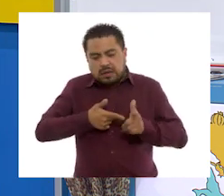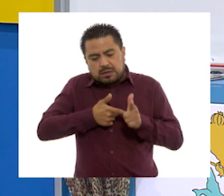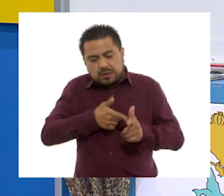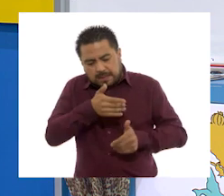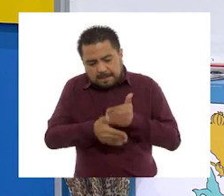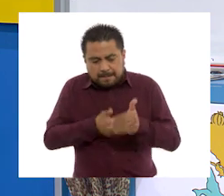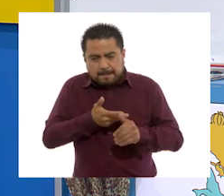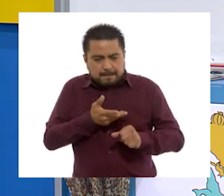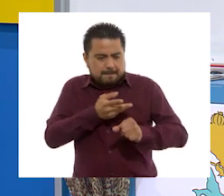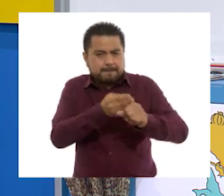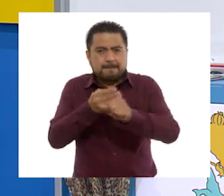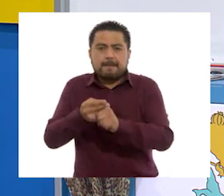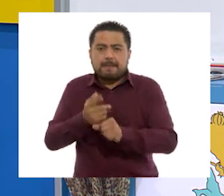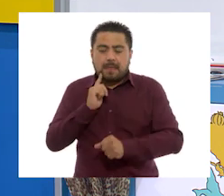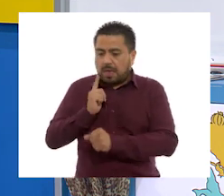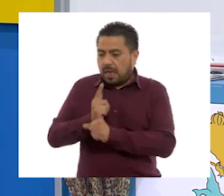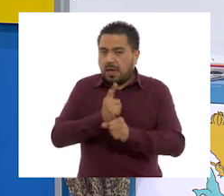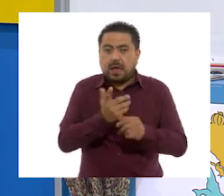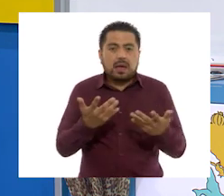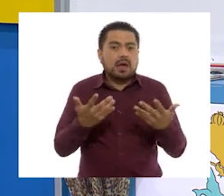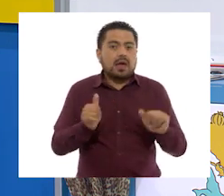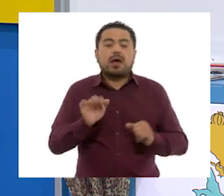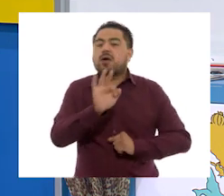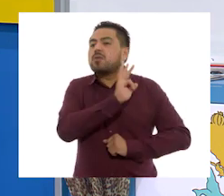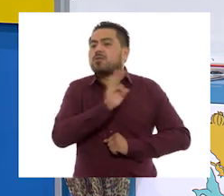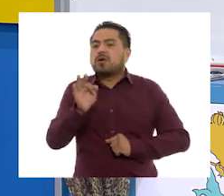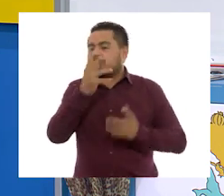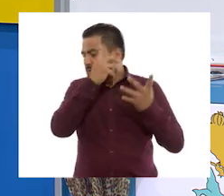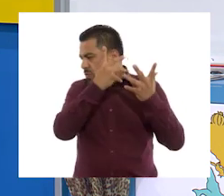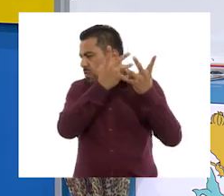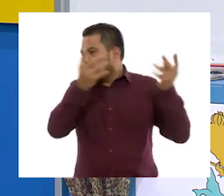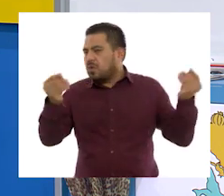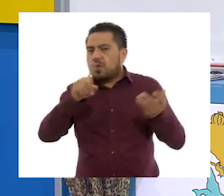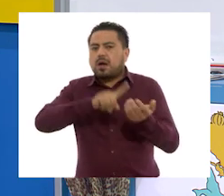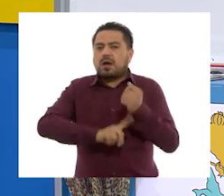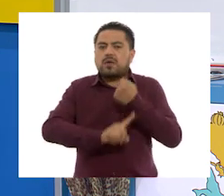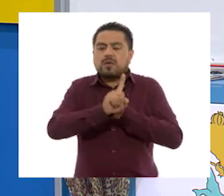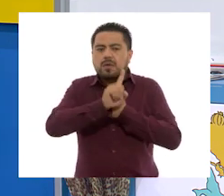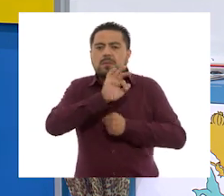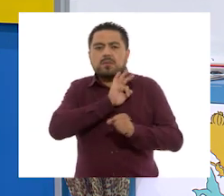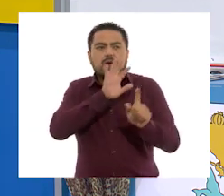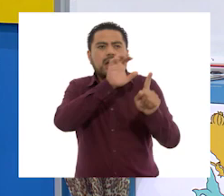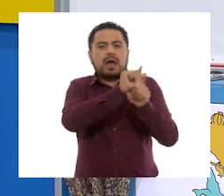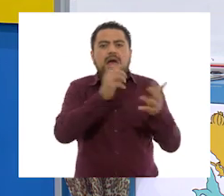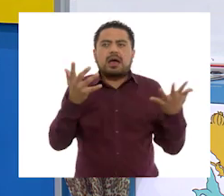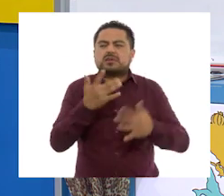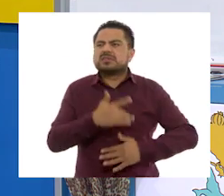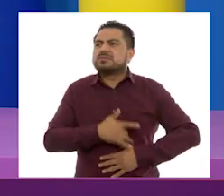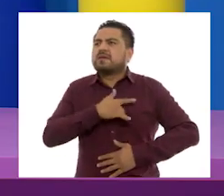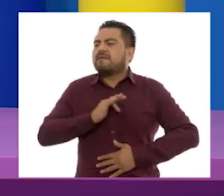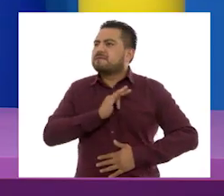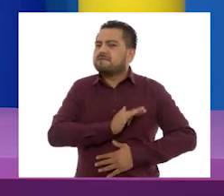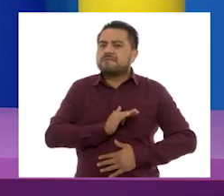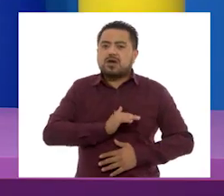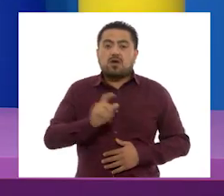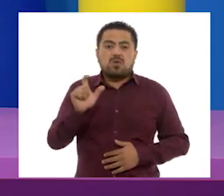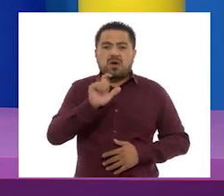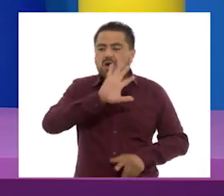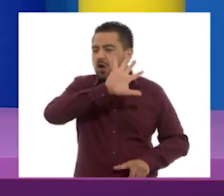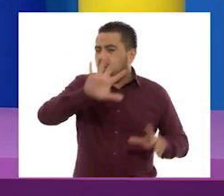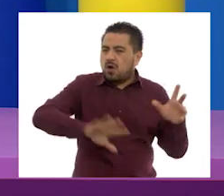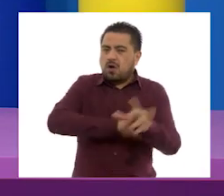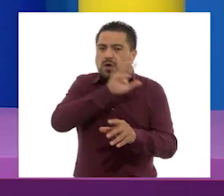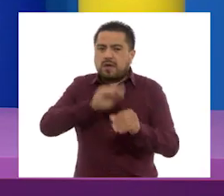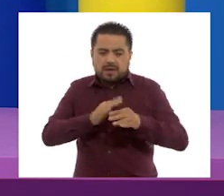estrategias adecuadas, ya nos dimos cuenta de que es posible superar los conflictos y obtener lo que nos hace felices. Cuando todas y